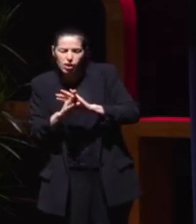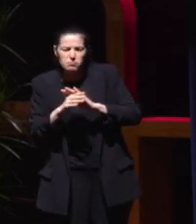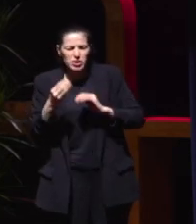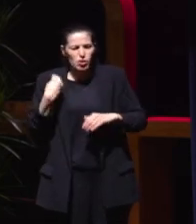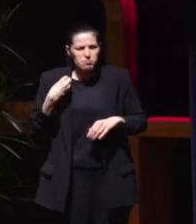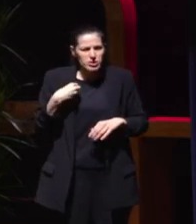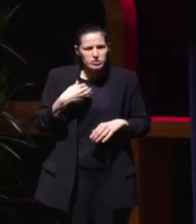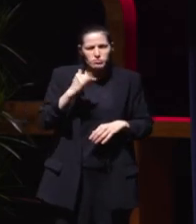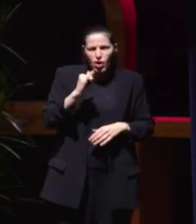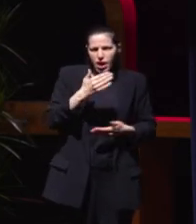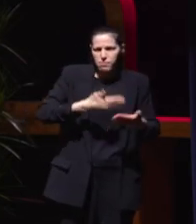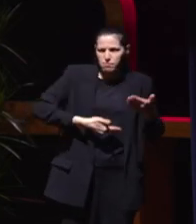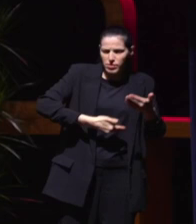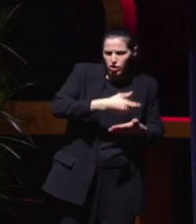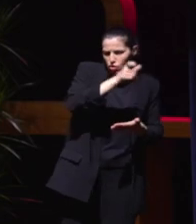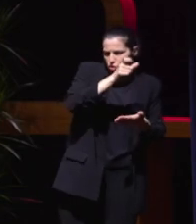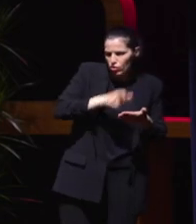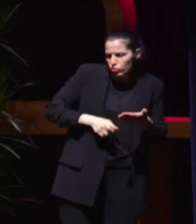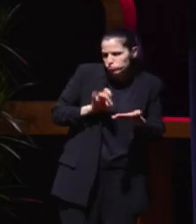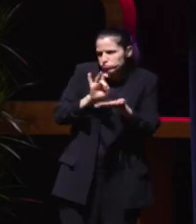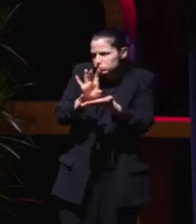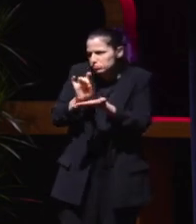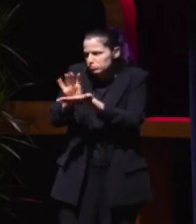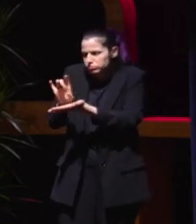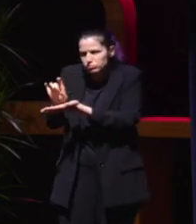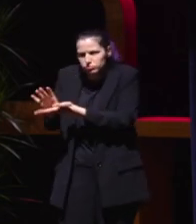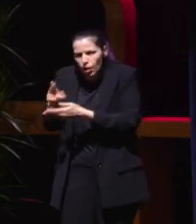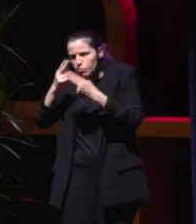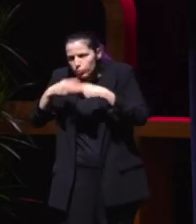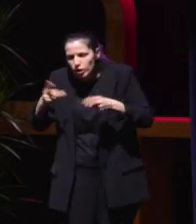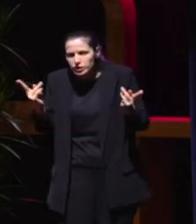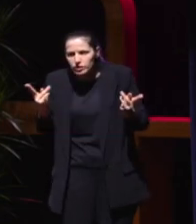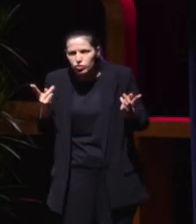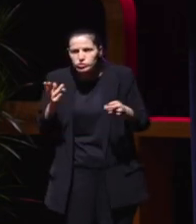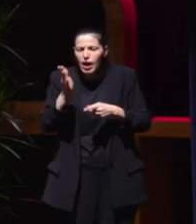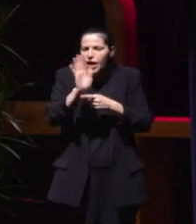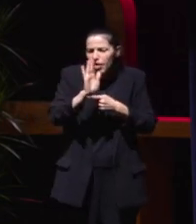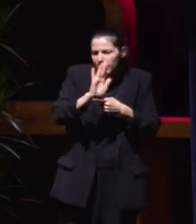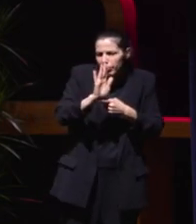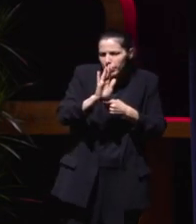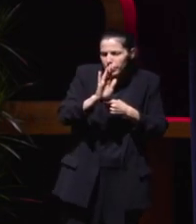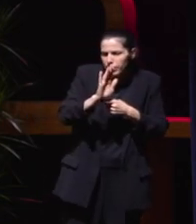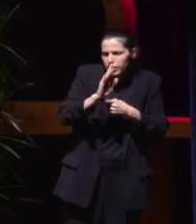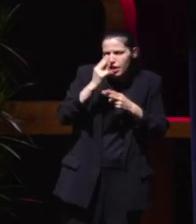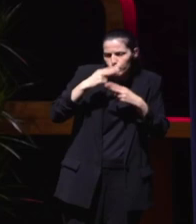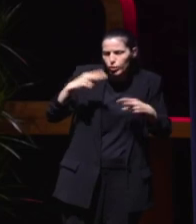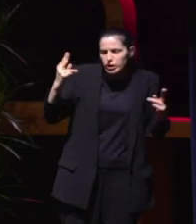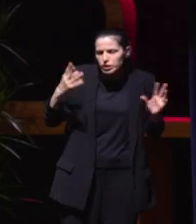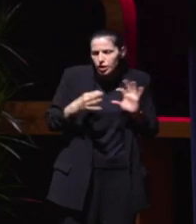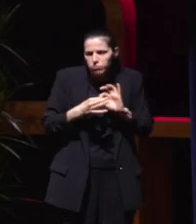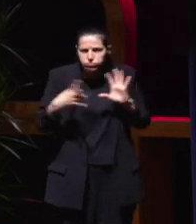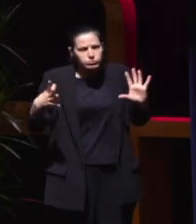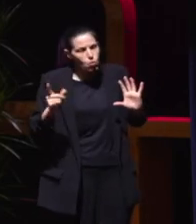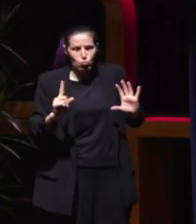políticos es que el cine No es política Sí pero las los grandes medios lo consideran